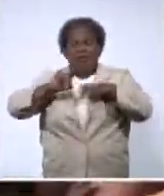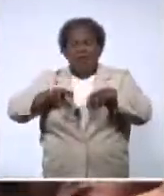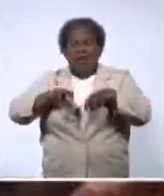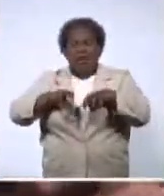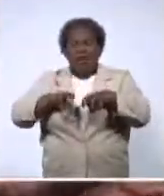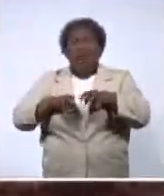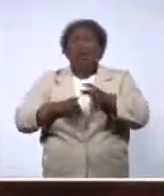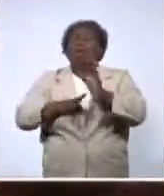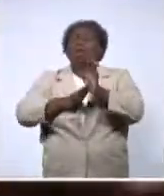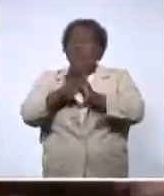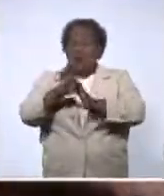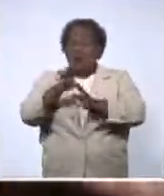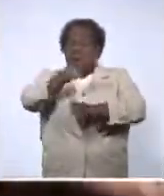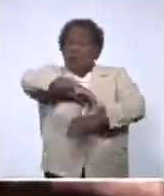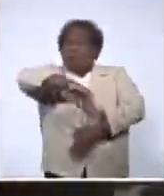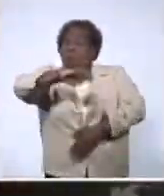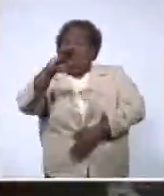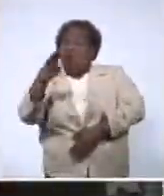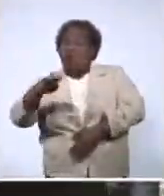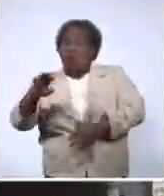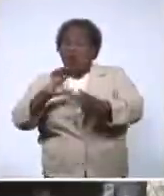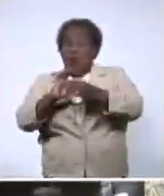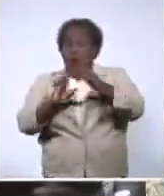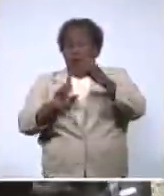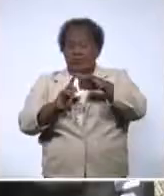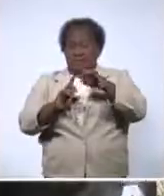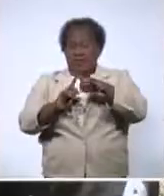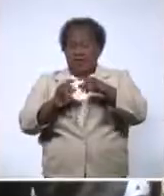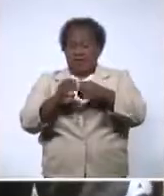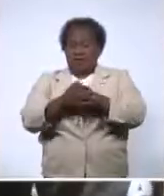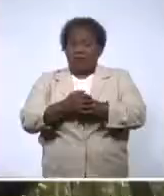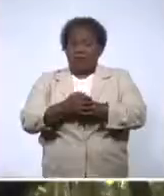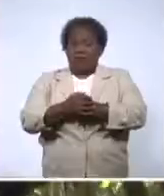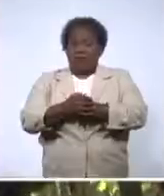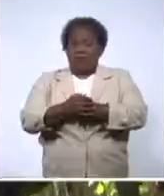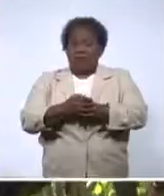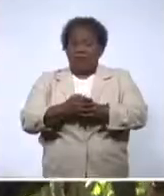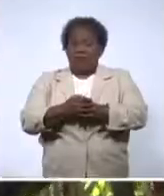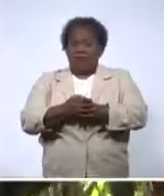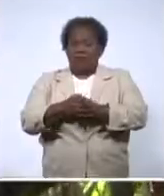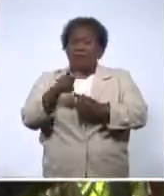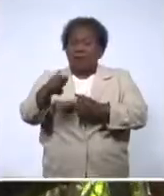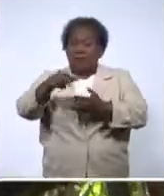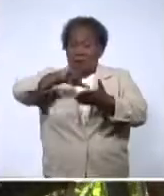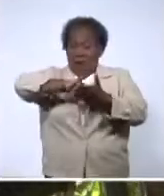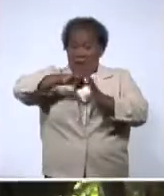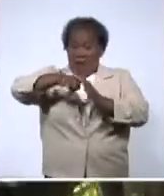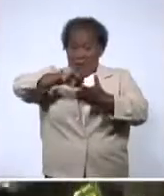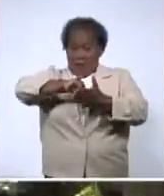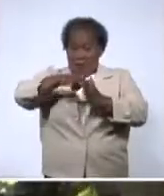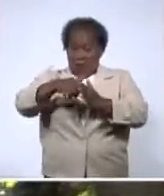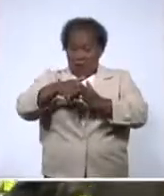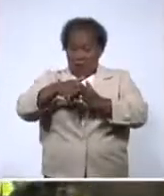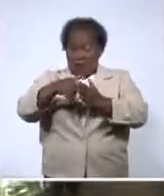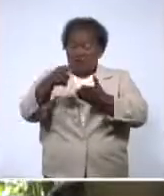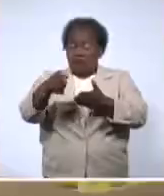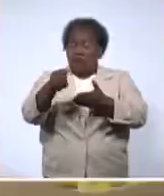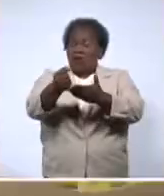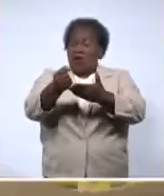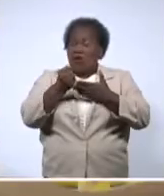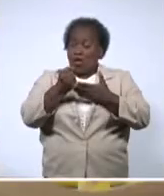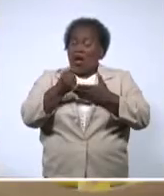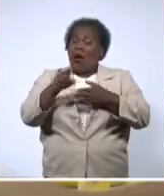Montaña de Guantánamo, adscrito al Ministerio de Ciencia, Tecnología y Medio Ambiente. El proyecto Contribución a la Sostenibilidad Apícola de la Provincia de